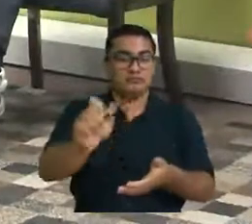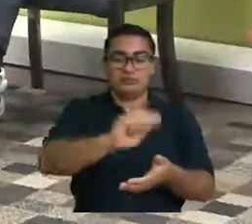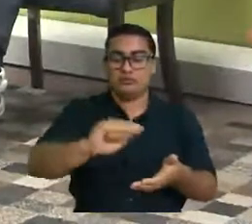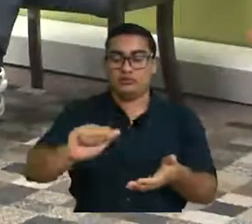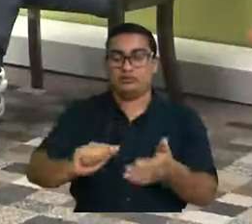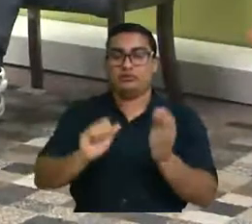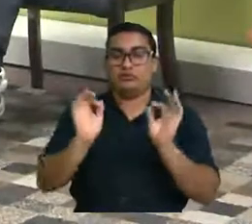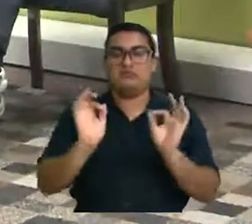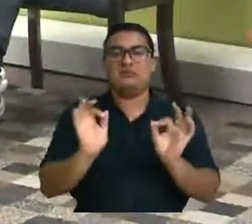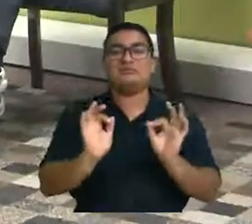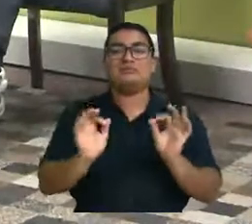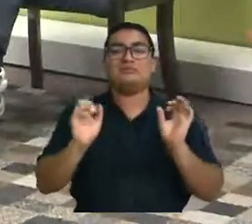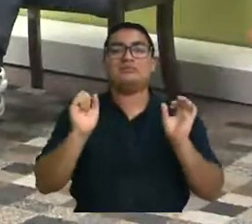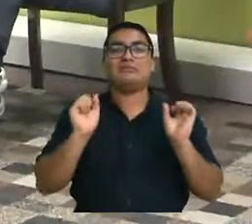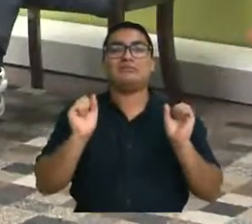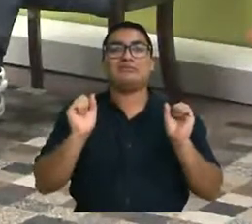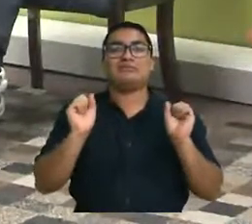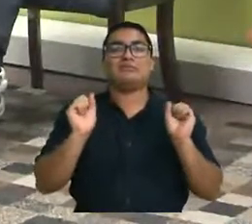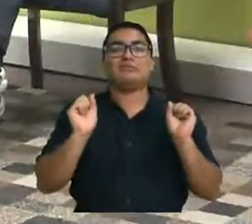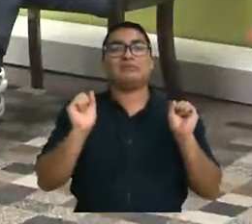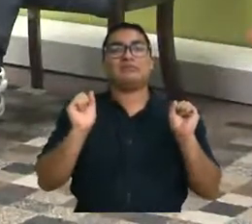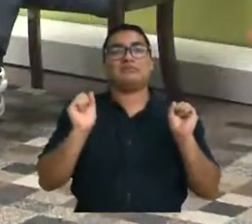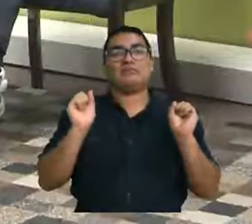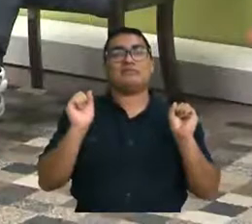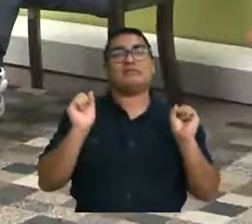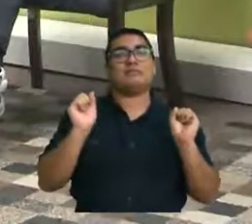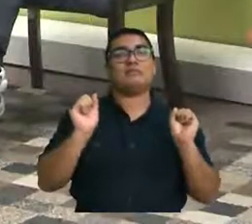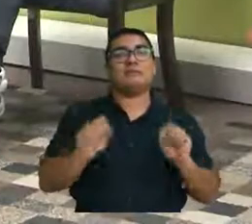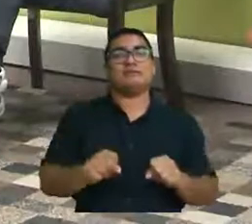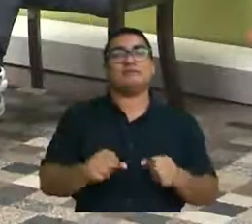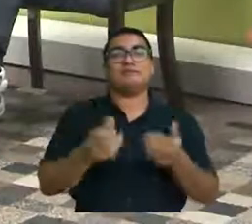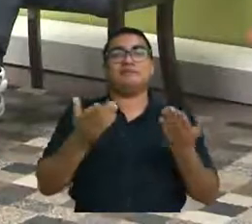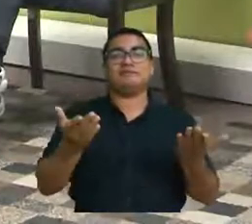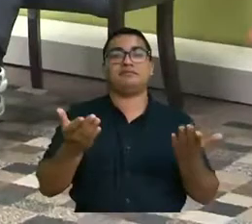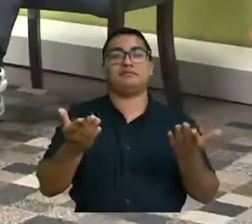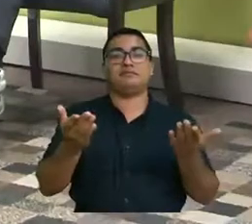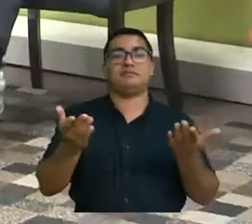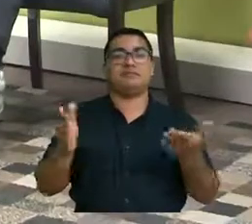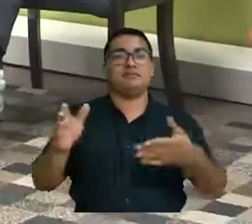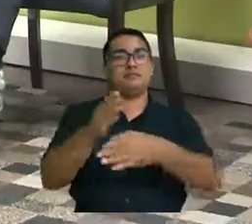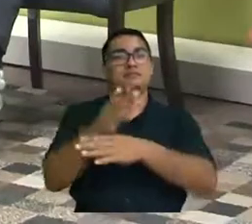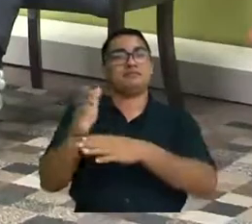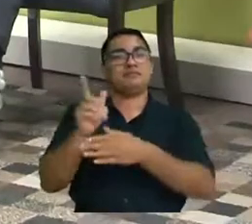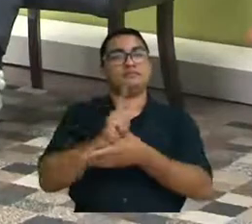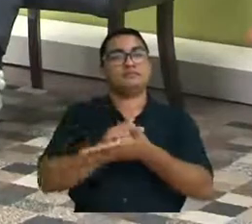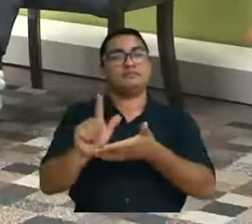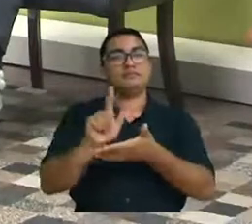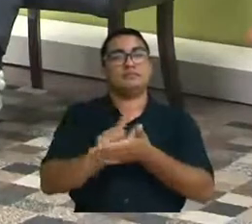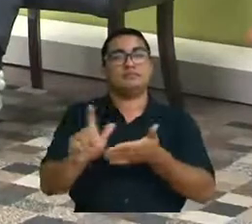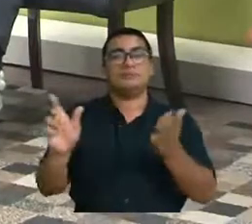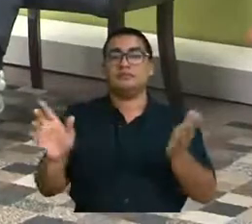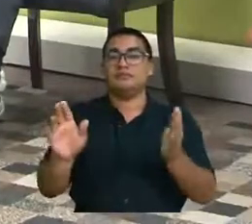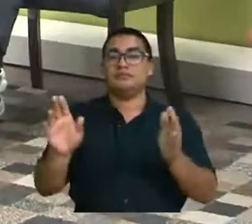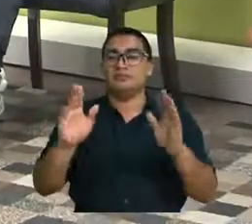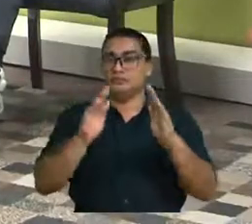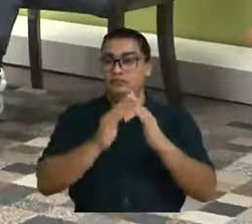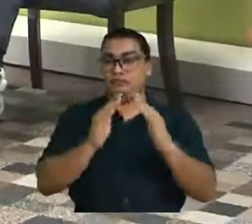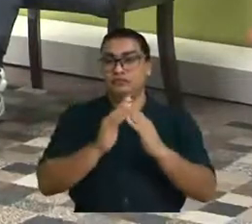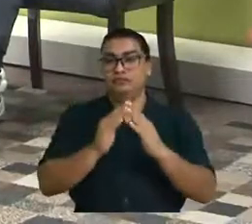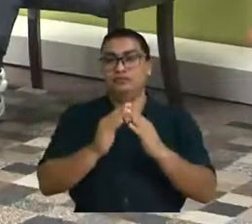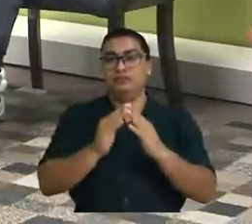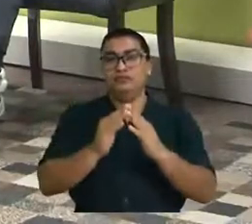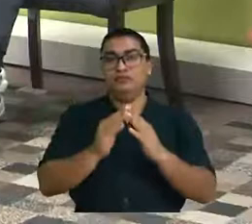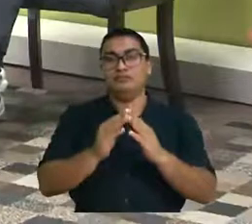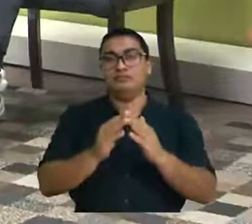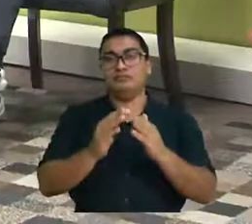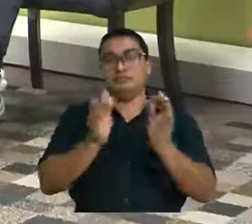suficiente, la suficiente cantidad de mezcla de cloro con agua para desinfectar la superficie que hay en nuestro hogar. Eso